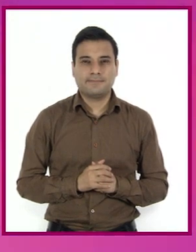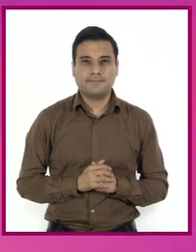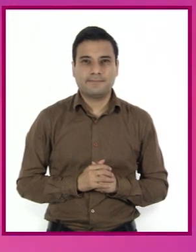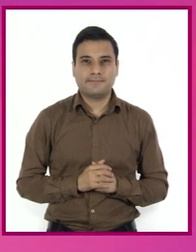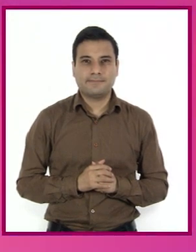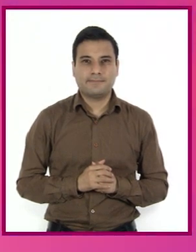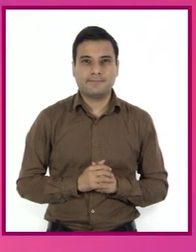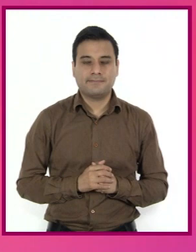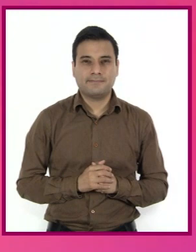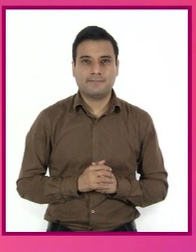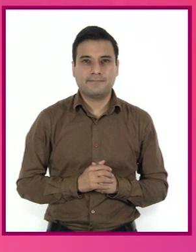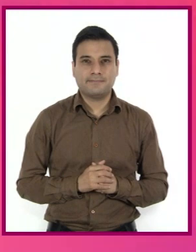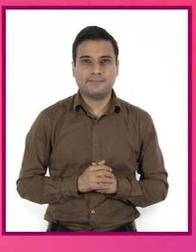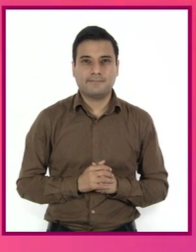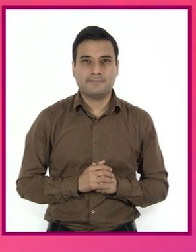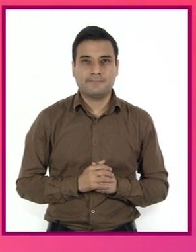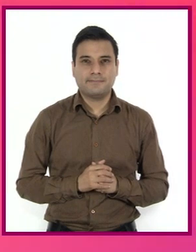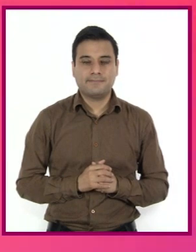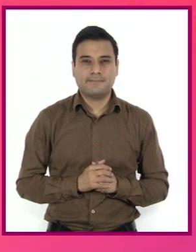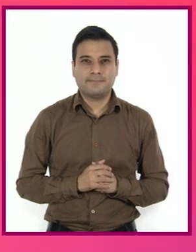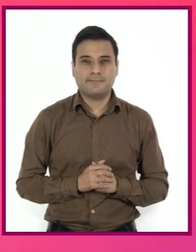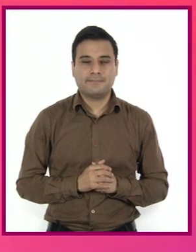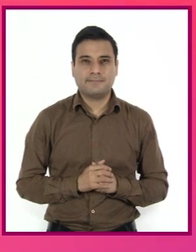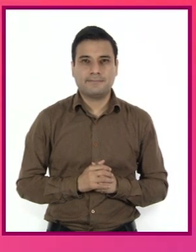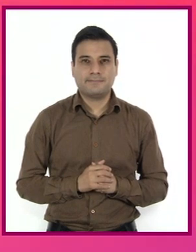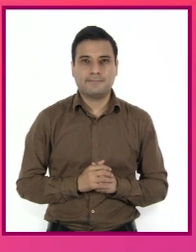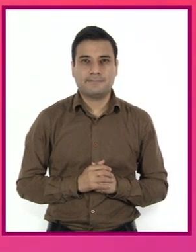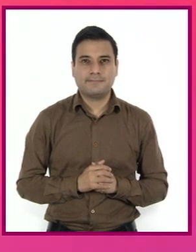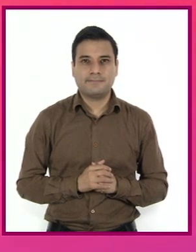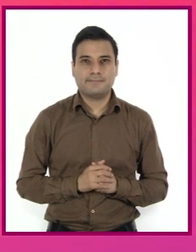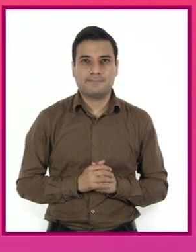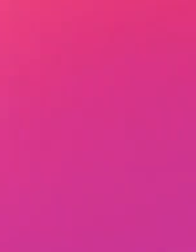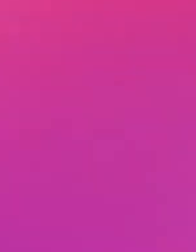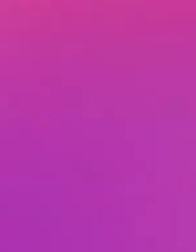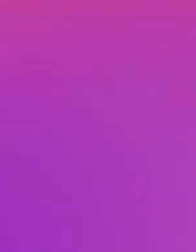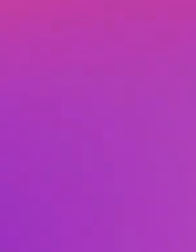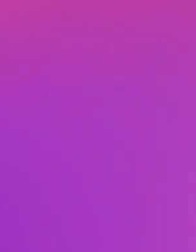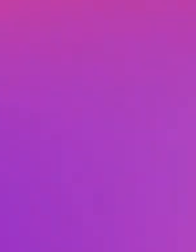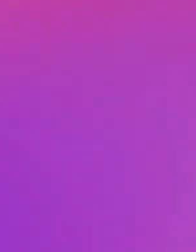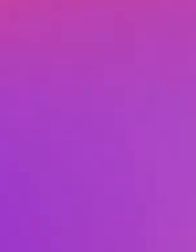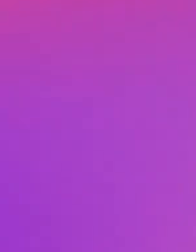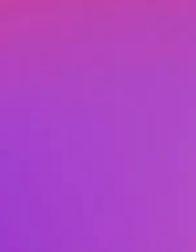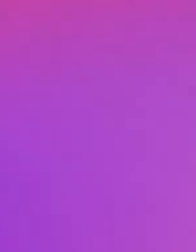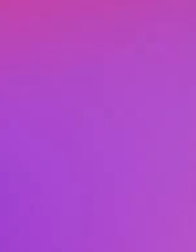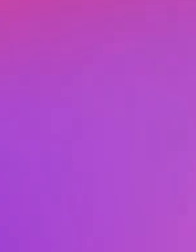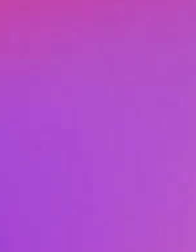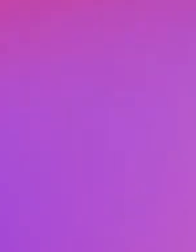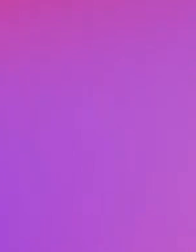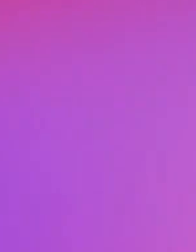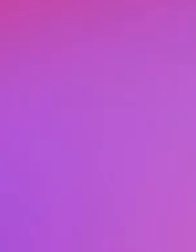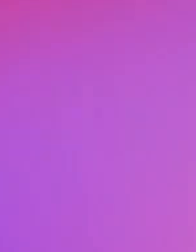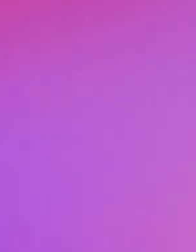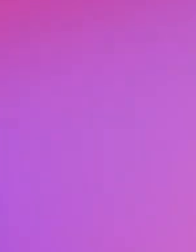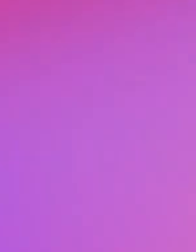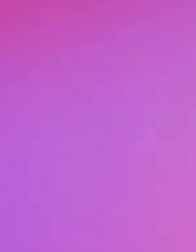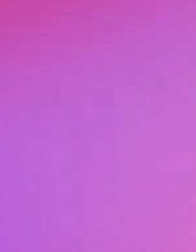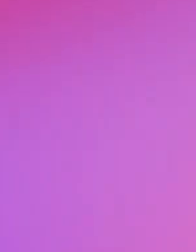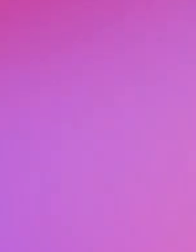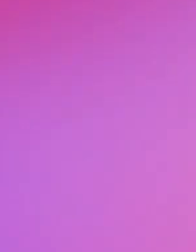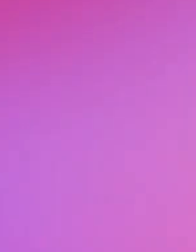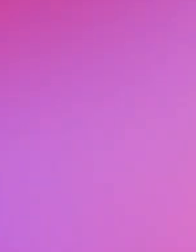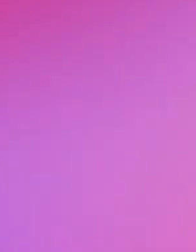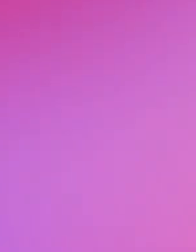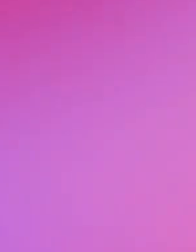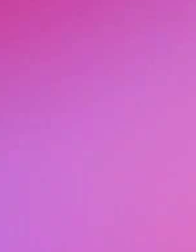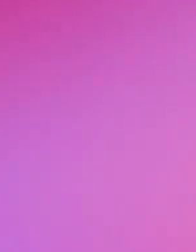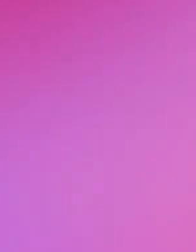es el 55 36 01 71 23. Si requieres consultar los